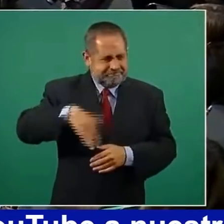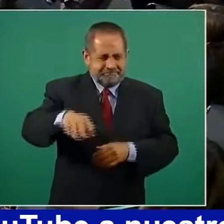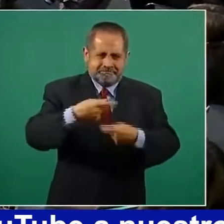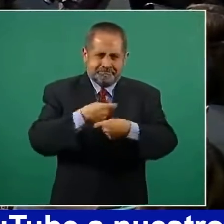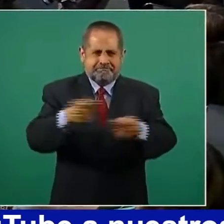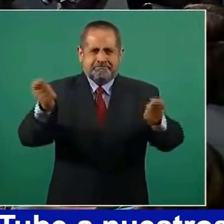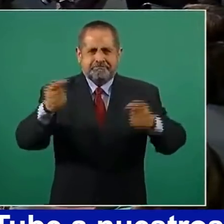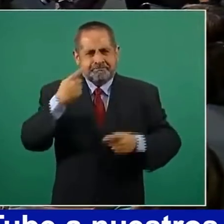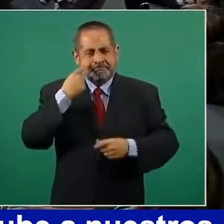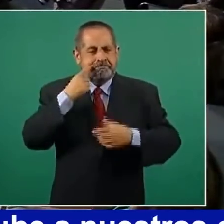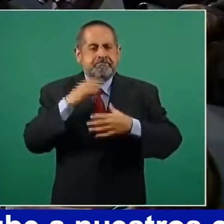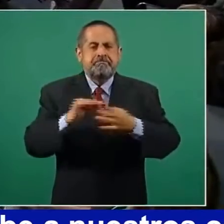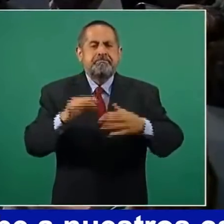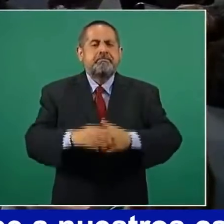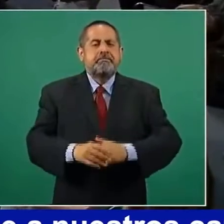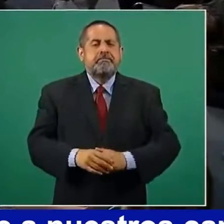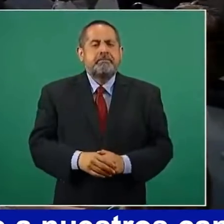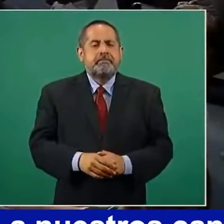porque